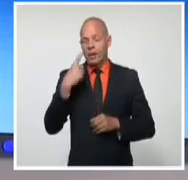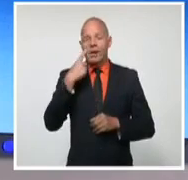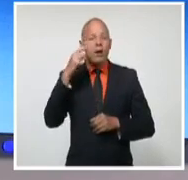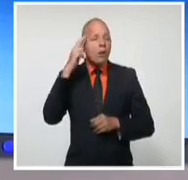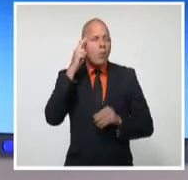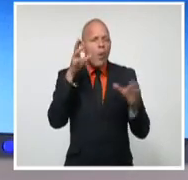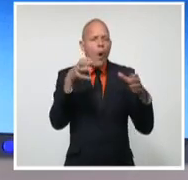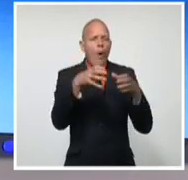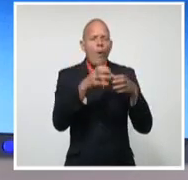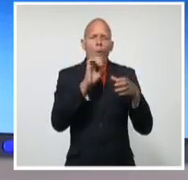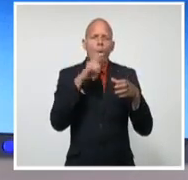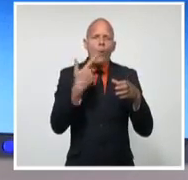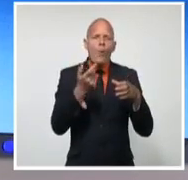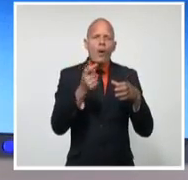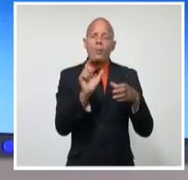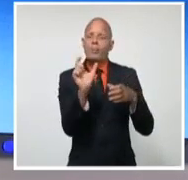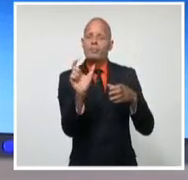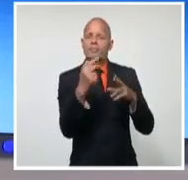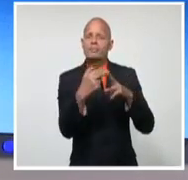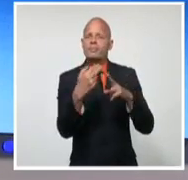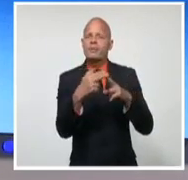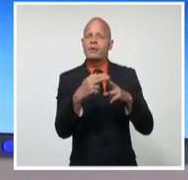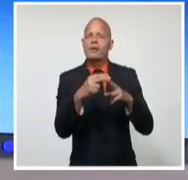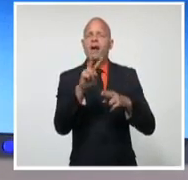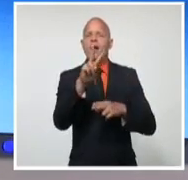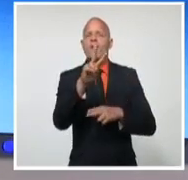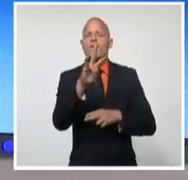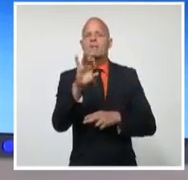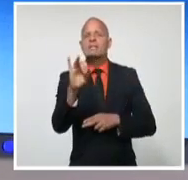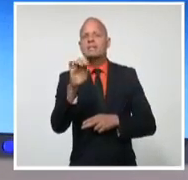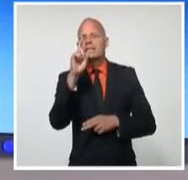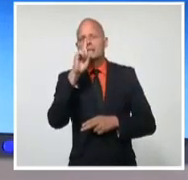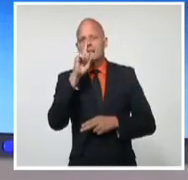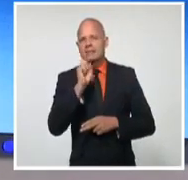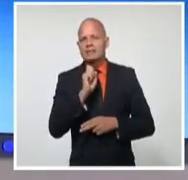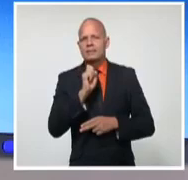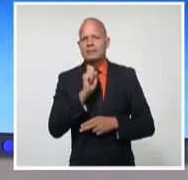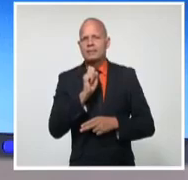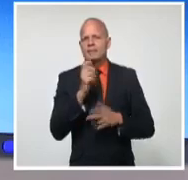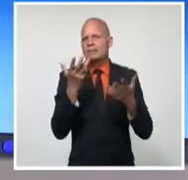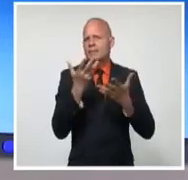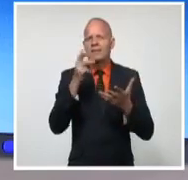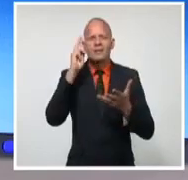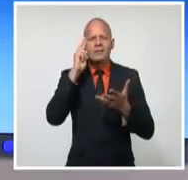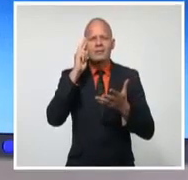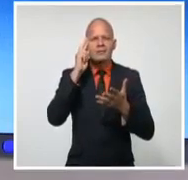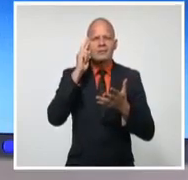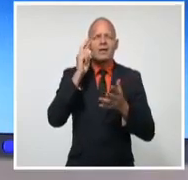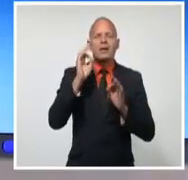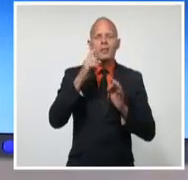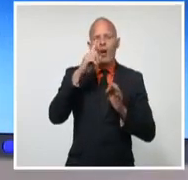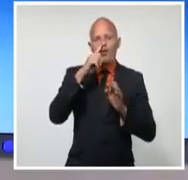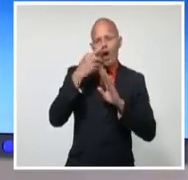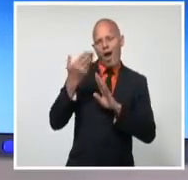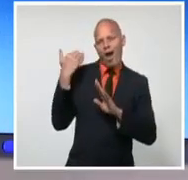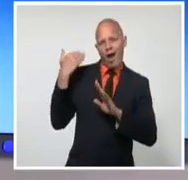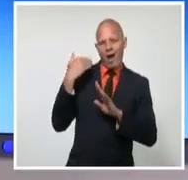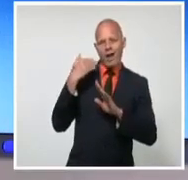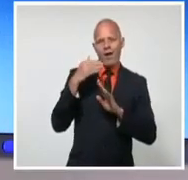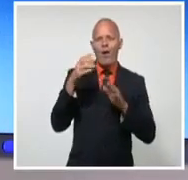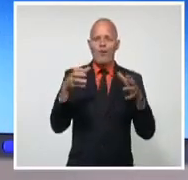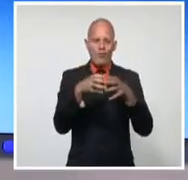grupo cada vez más reducido de personas, personas que están lideradas por alguien que no reconoce que es la líder,